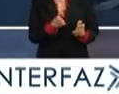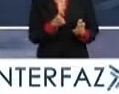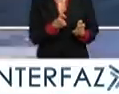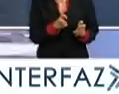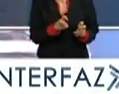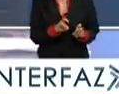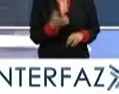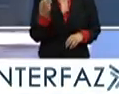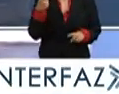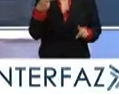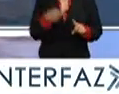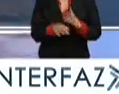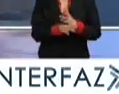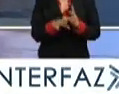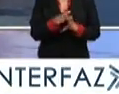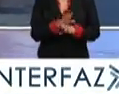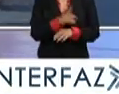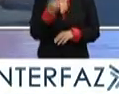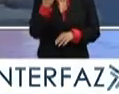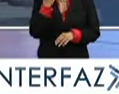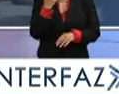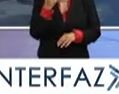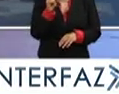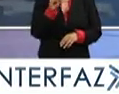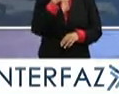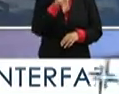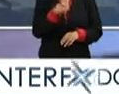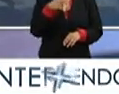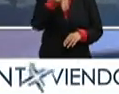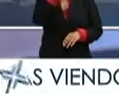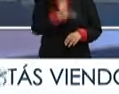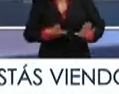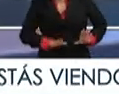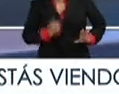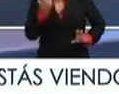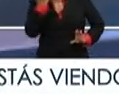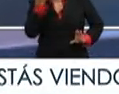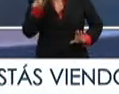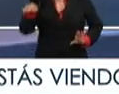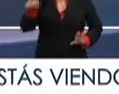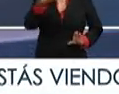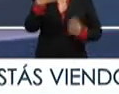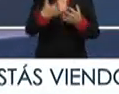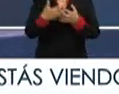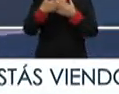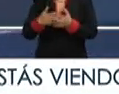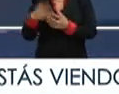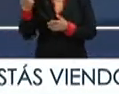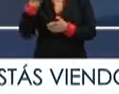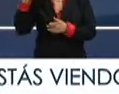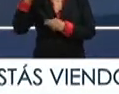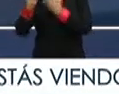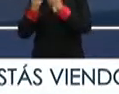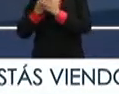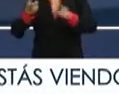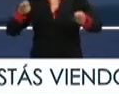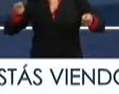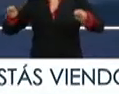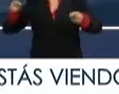muy interesante este punto que resaltas, porque es también las cualidades que buscan ahora las grandes empresas que dominan el mundo,